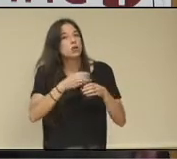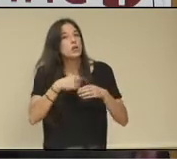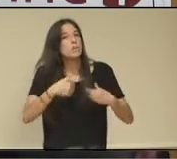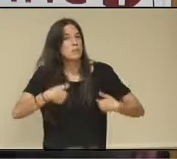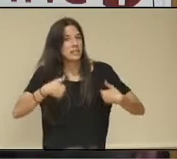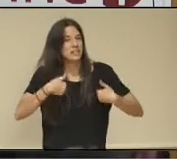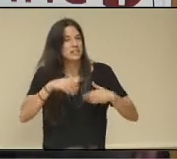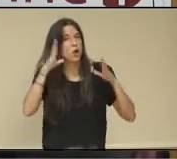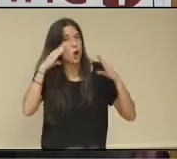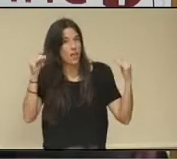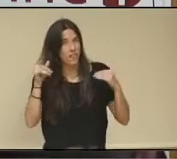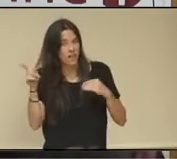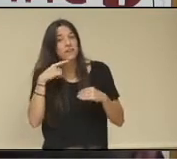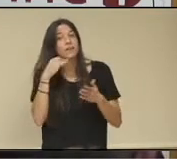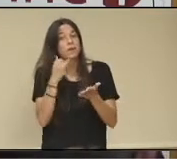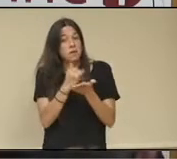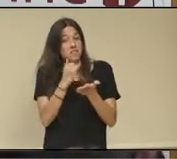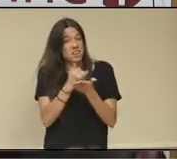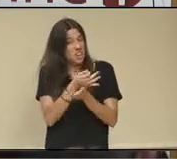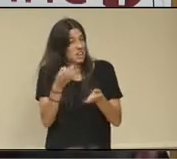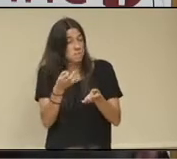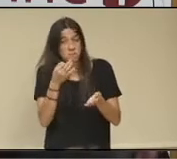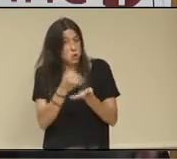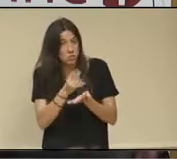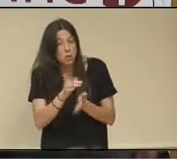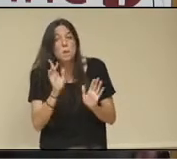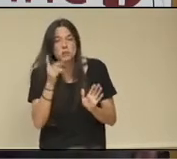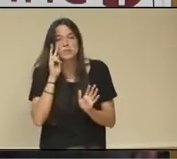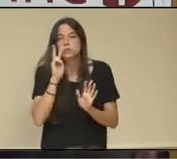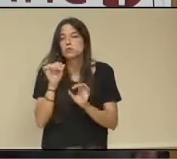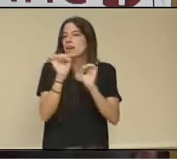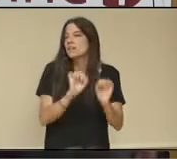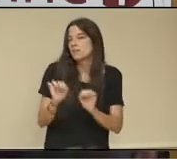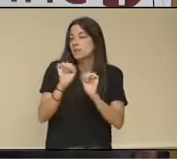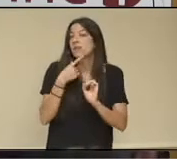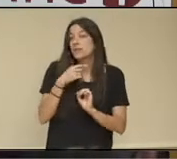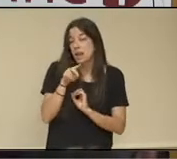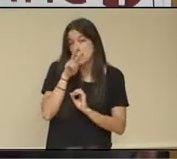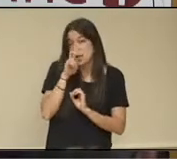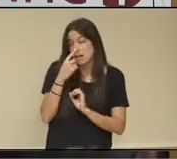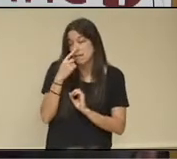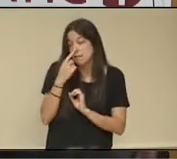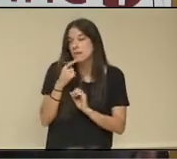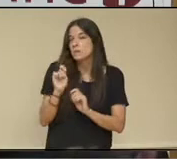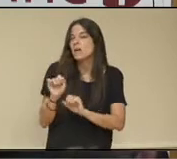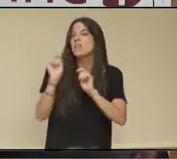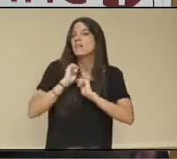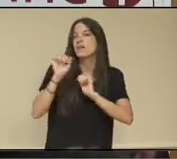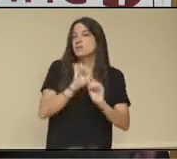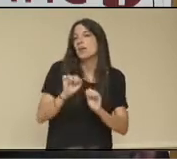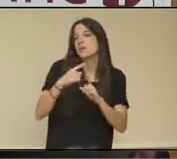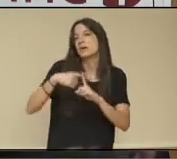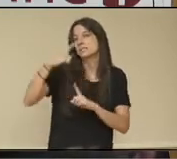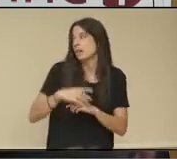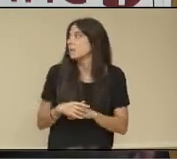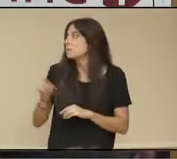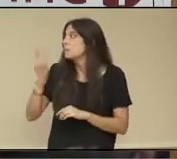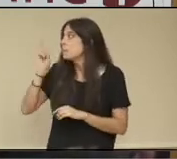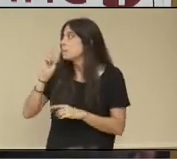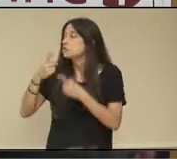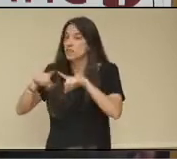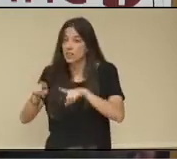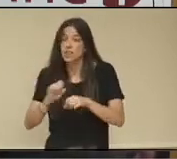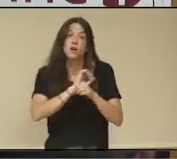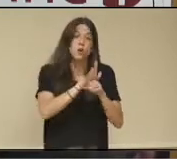probado eficacia, pero sí que se ha visto inmunidad, y por vía respiratoria nos da una inmunidad mucho mayor. Aquí tenemos la diferencia entre COVID